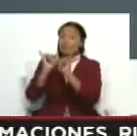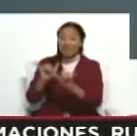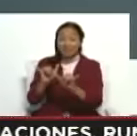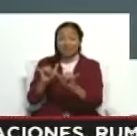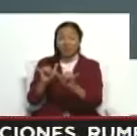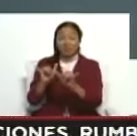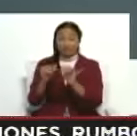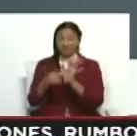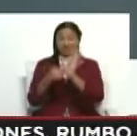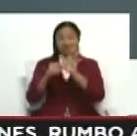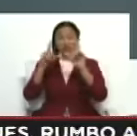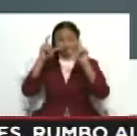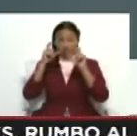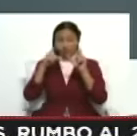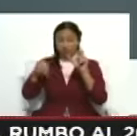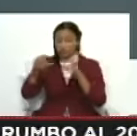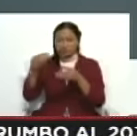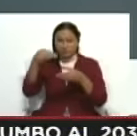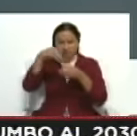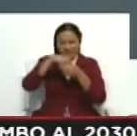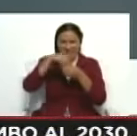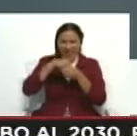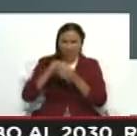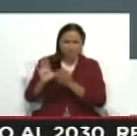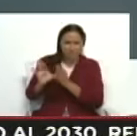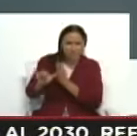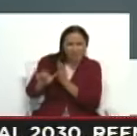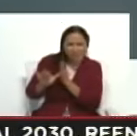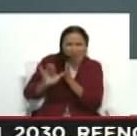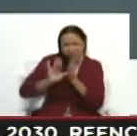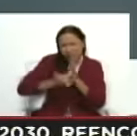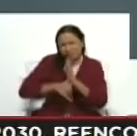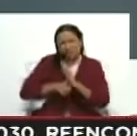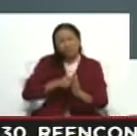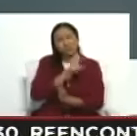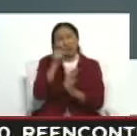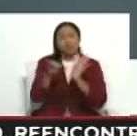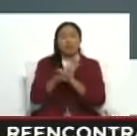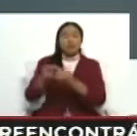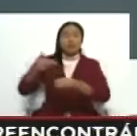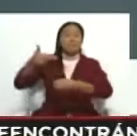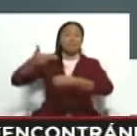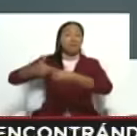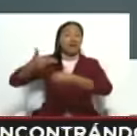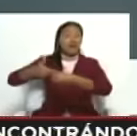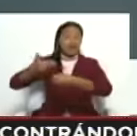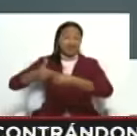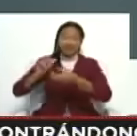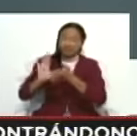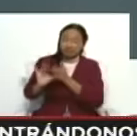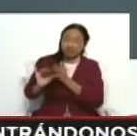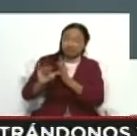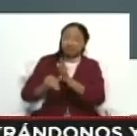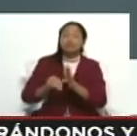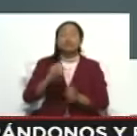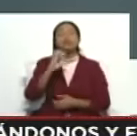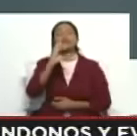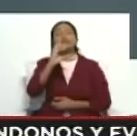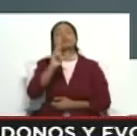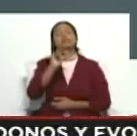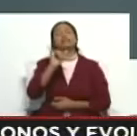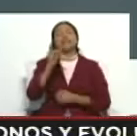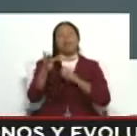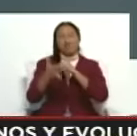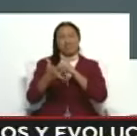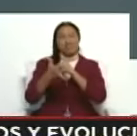aparecen de frente metidos en la corrupción petrolera. Del desfalco de PDVSA Cripto aparecen todos